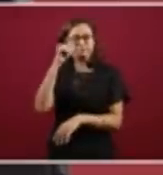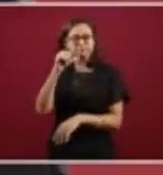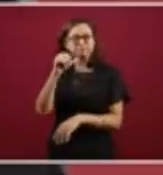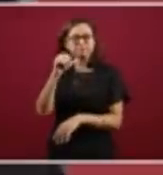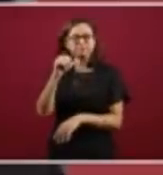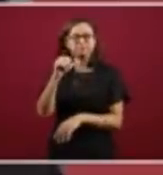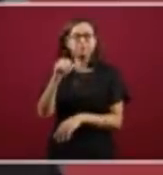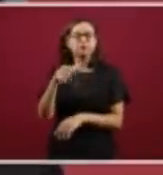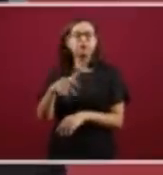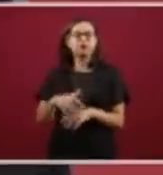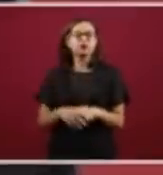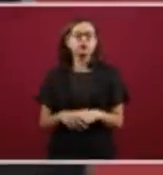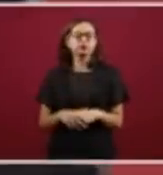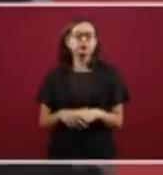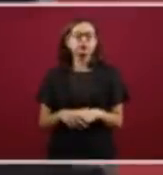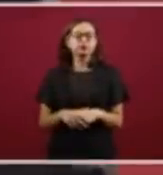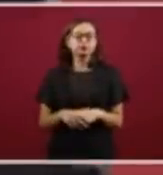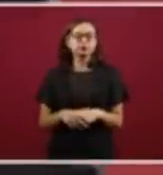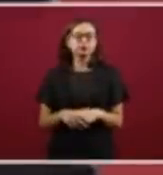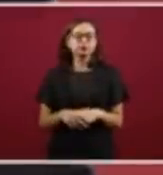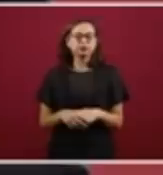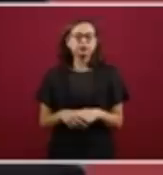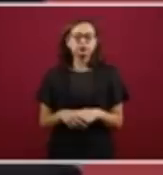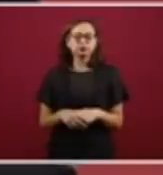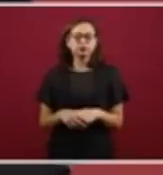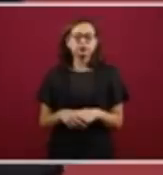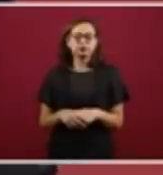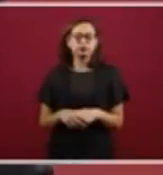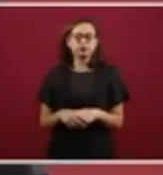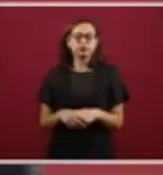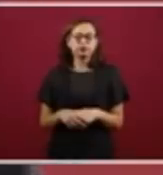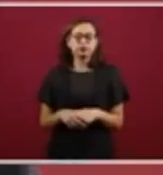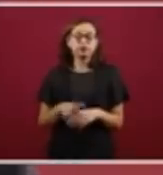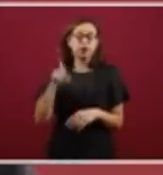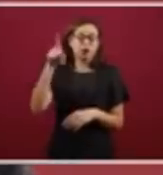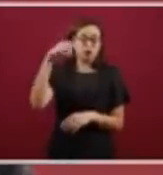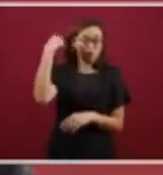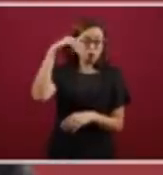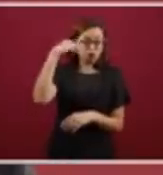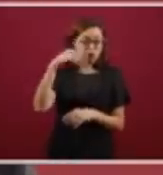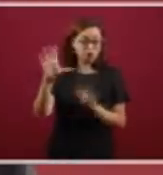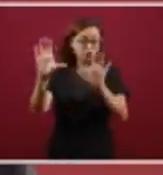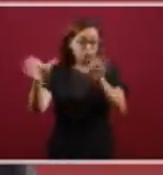En las comunidades indígenas de Oaxaca,